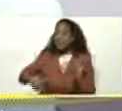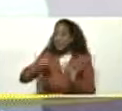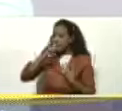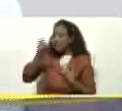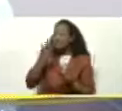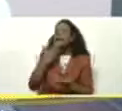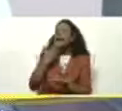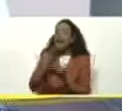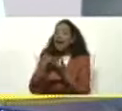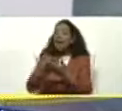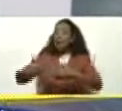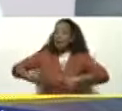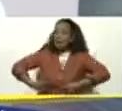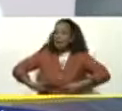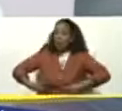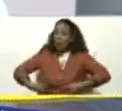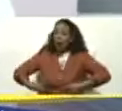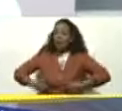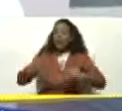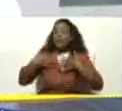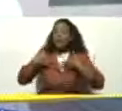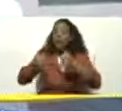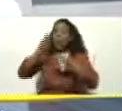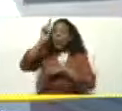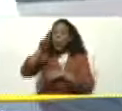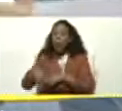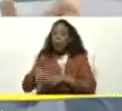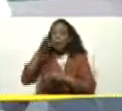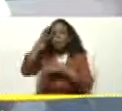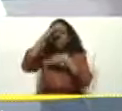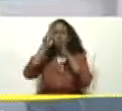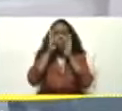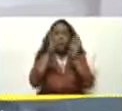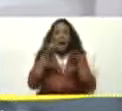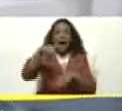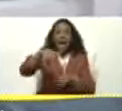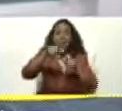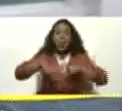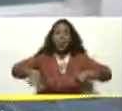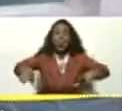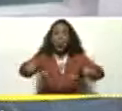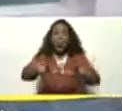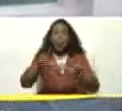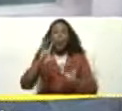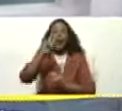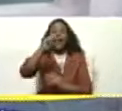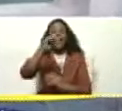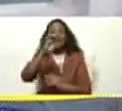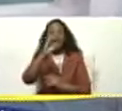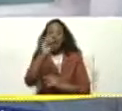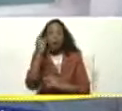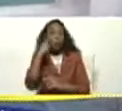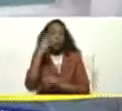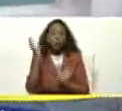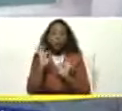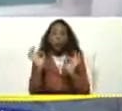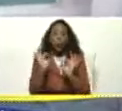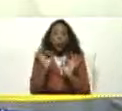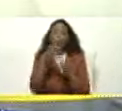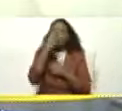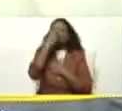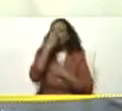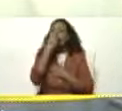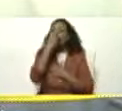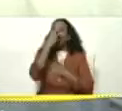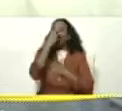gracias por su esfuerzo que ha todos los días presidente aquí es una sala de cuidados intermedios donde los bebés no pueden respirar